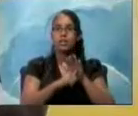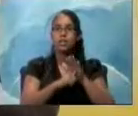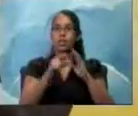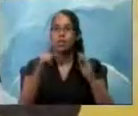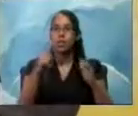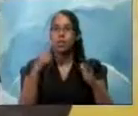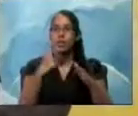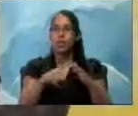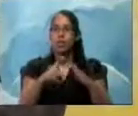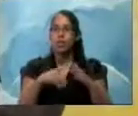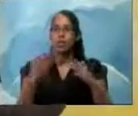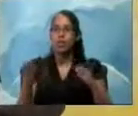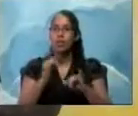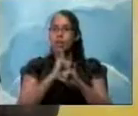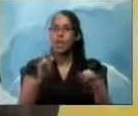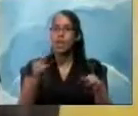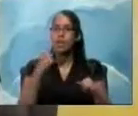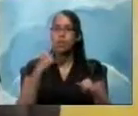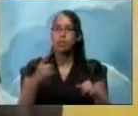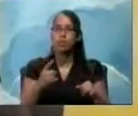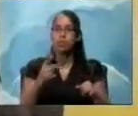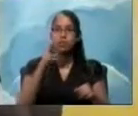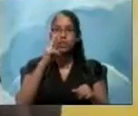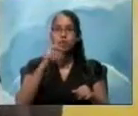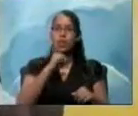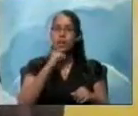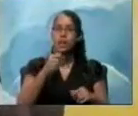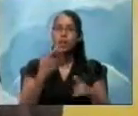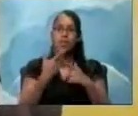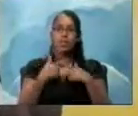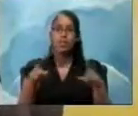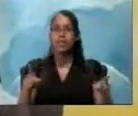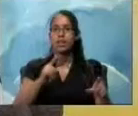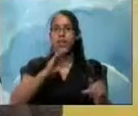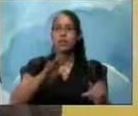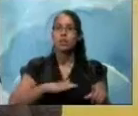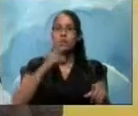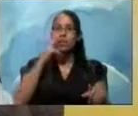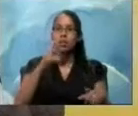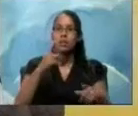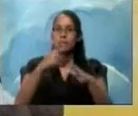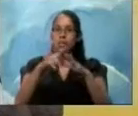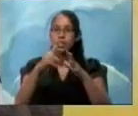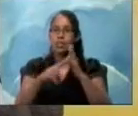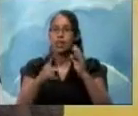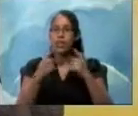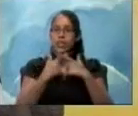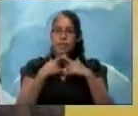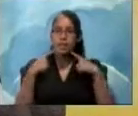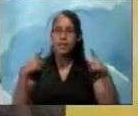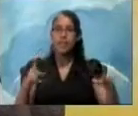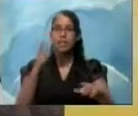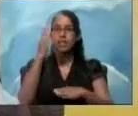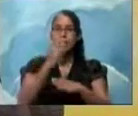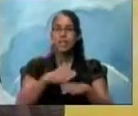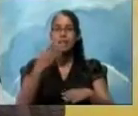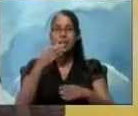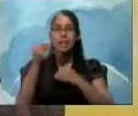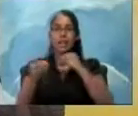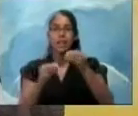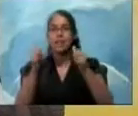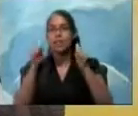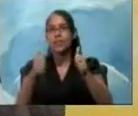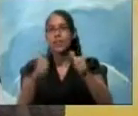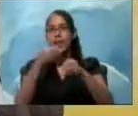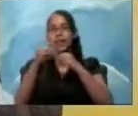de las cosas que ya venimos nosotros notando es la diferencia, y podemos ver las características o la diferencia entre el que hace el